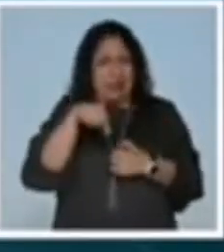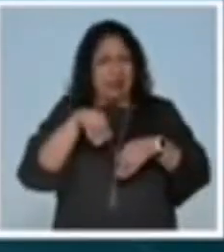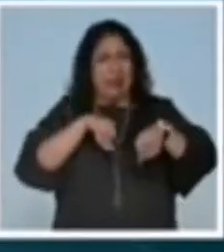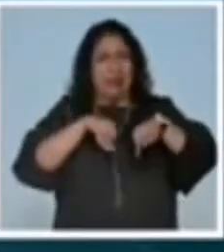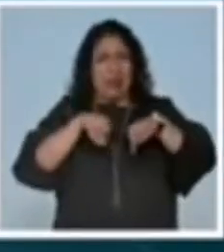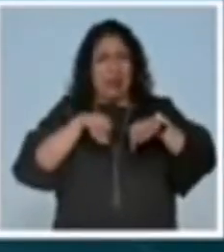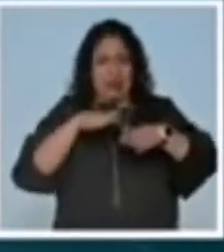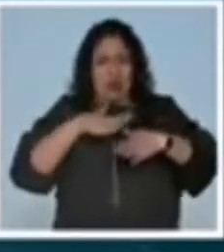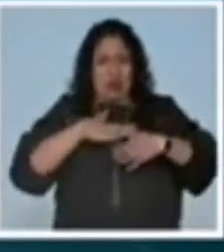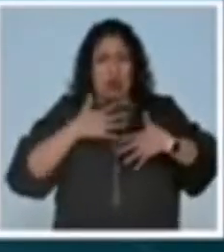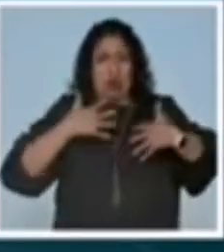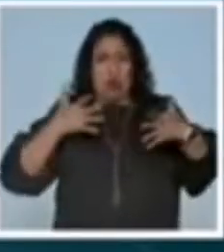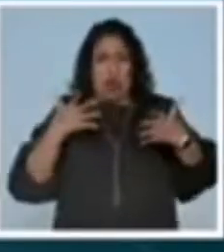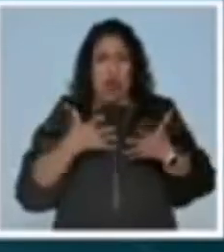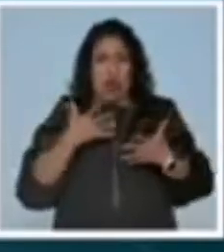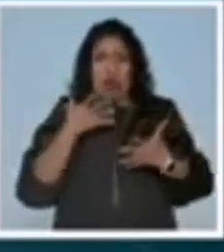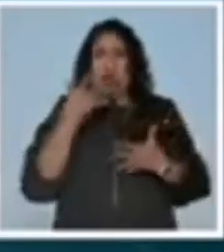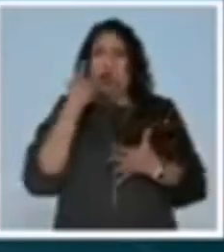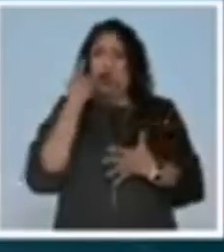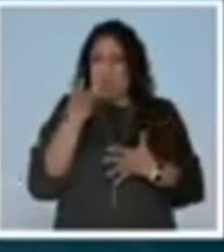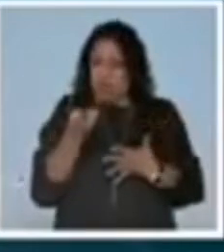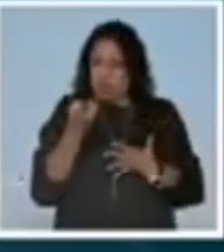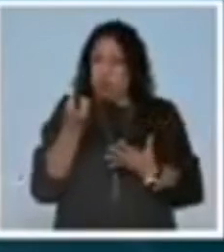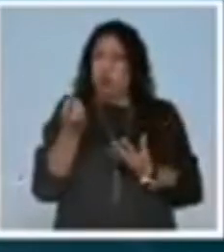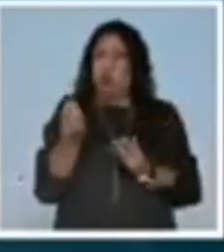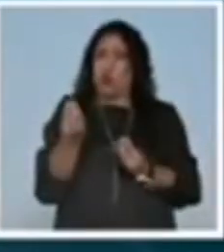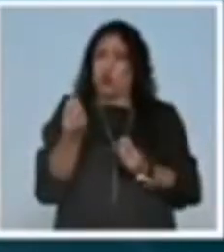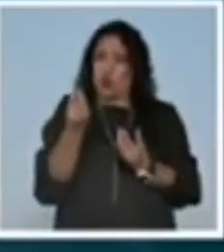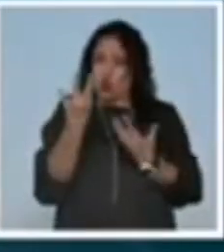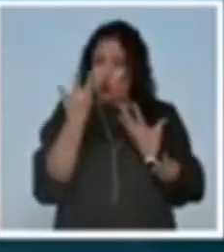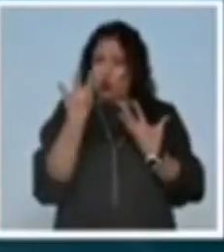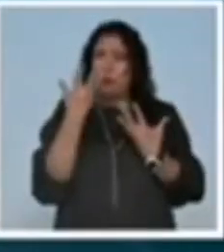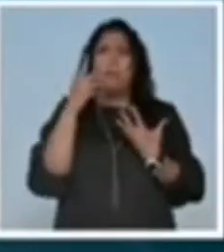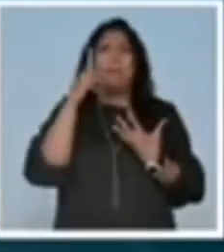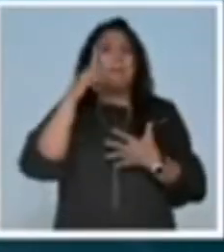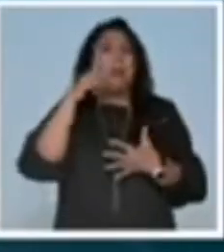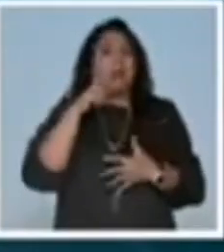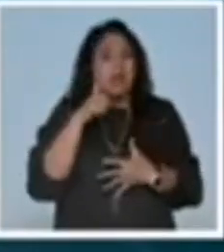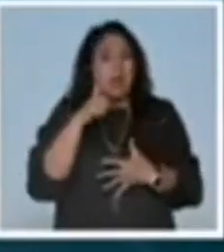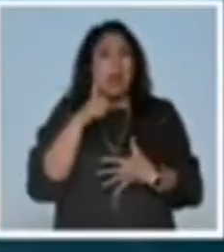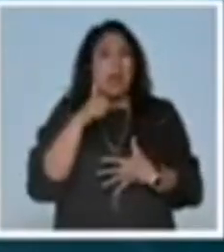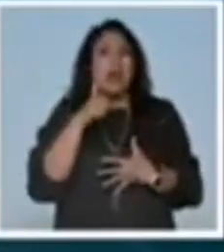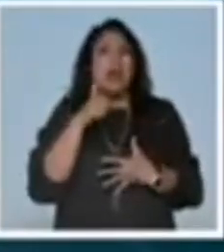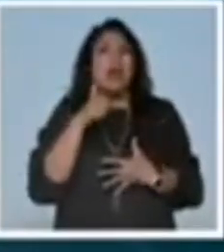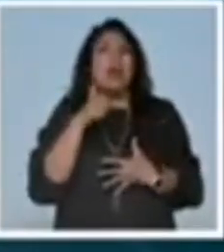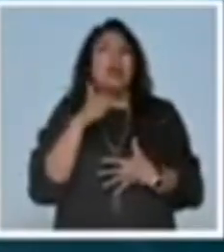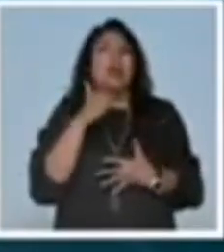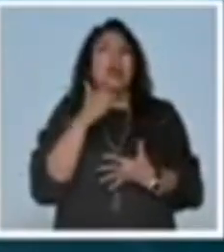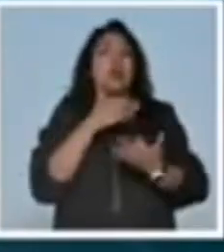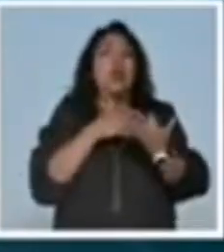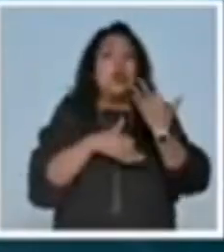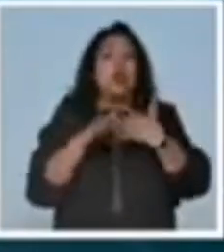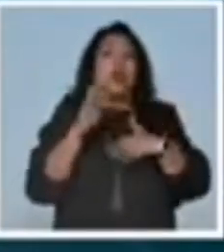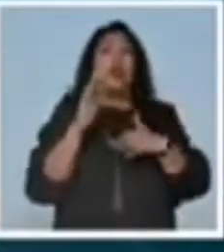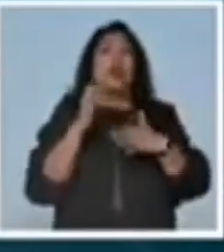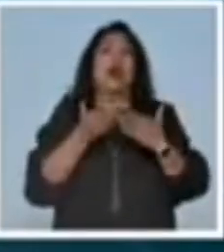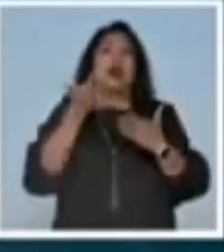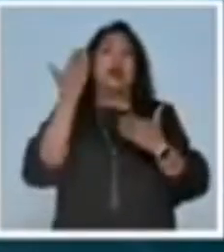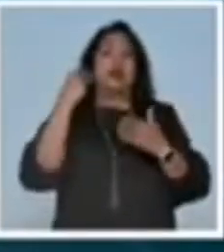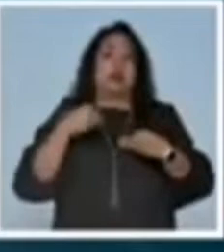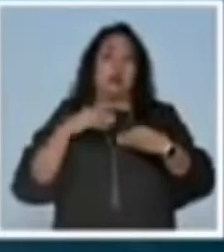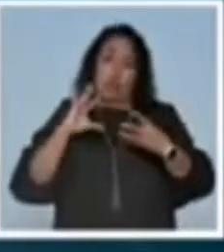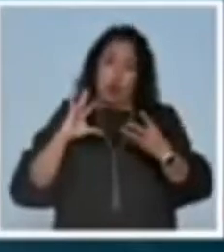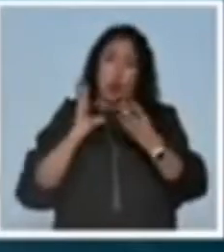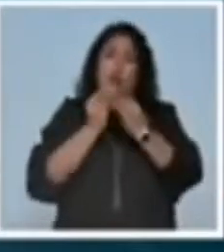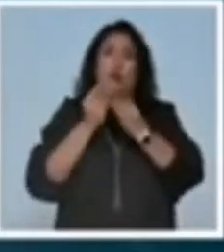este trabajo que voy a hacer es lo que me va a dar lo de mañana. Todo lo que haya pasado en mi vida es